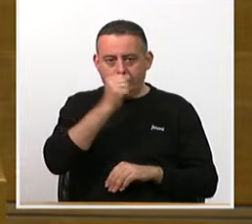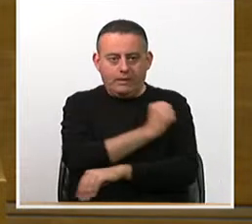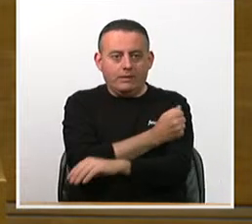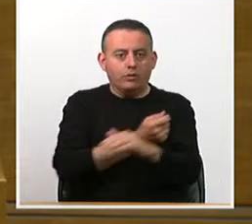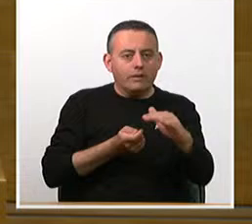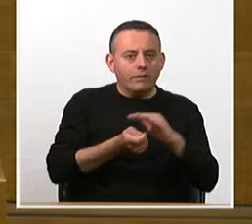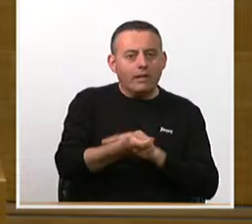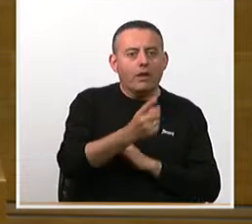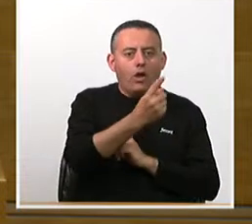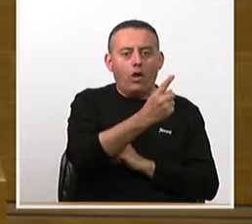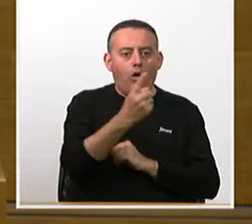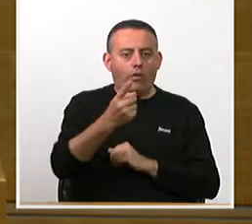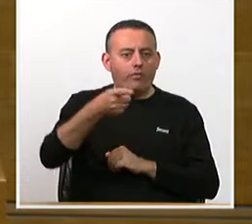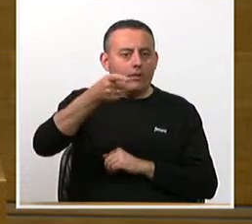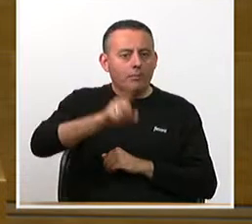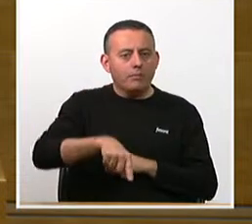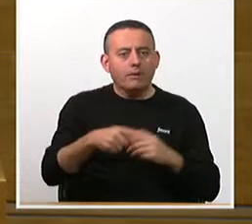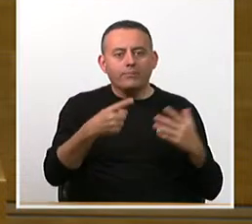entrada